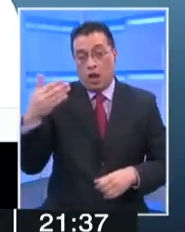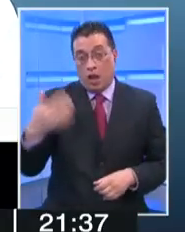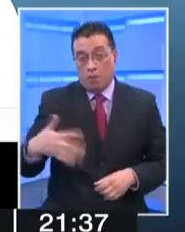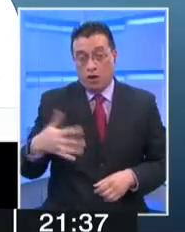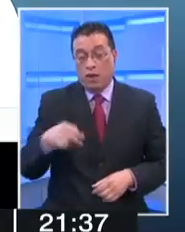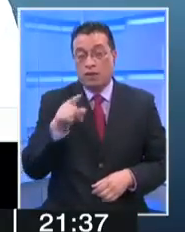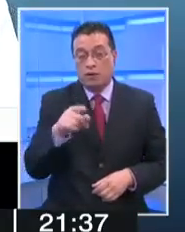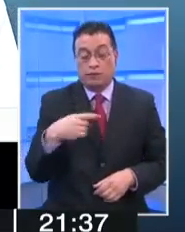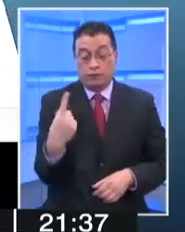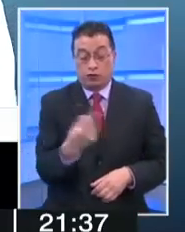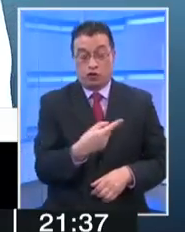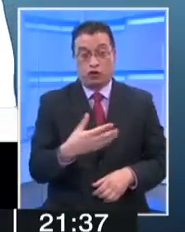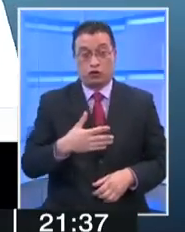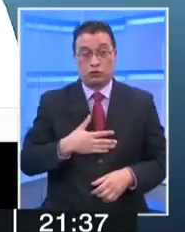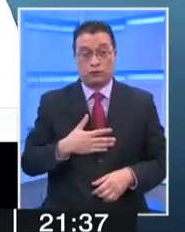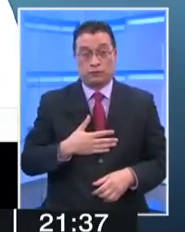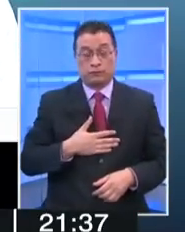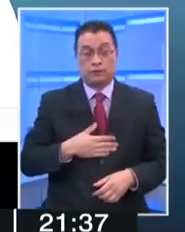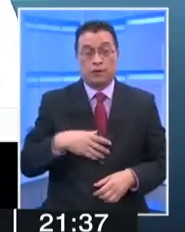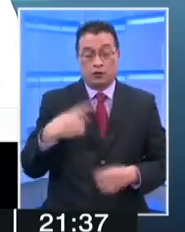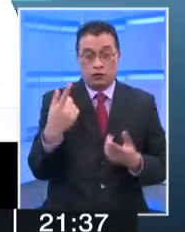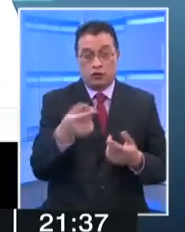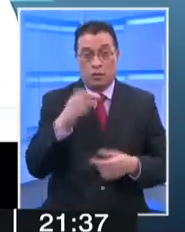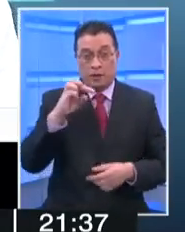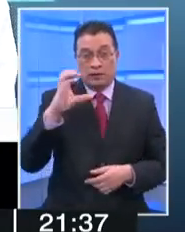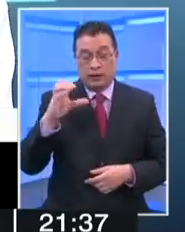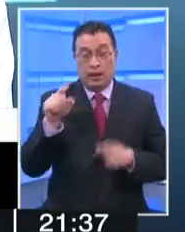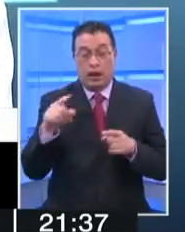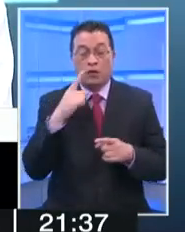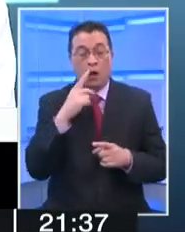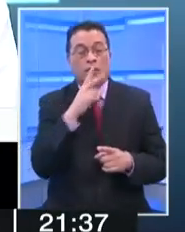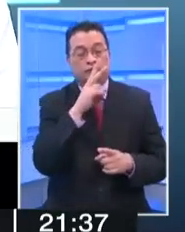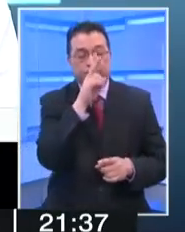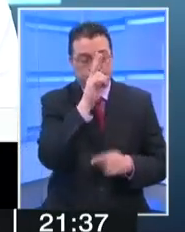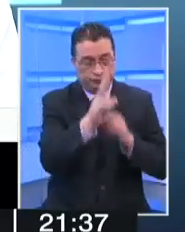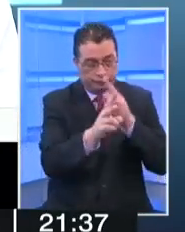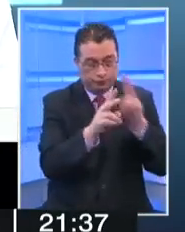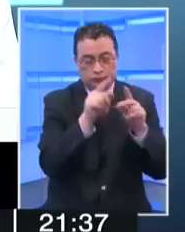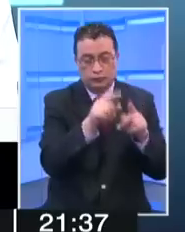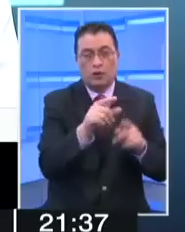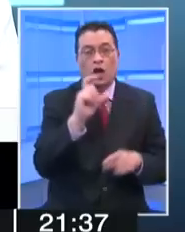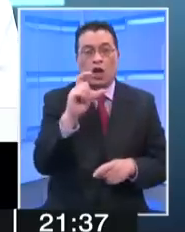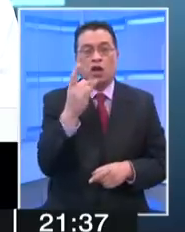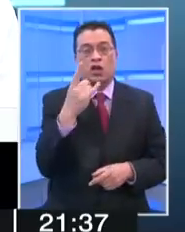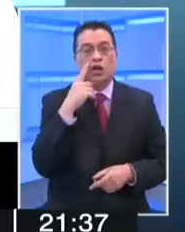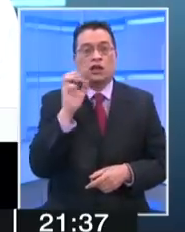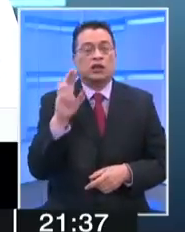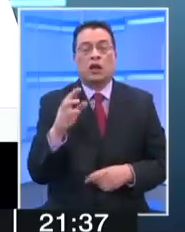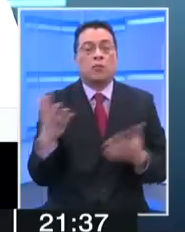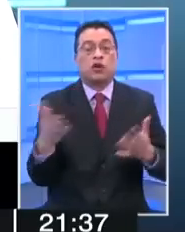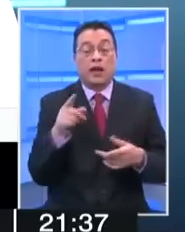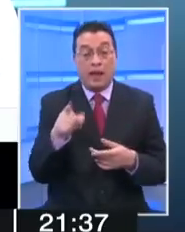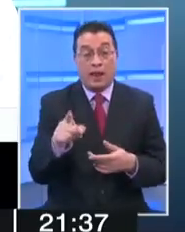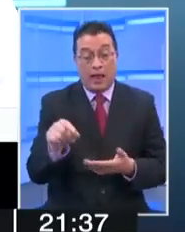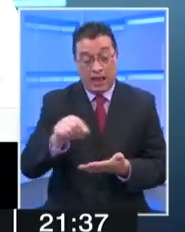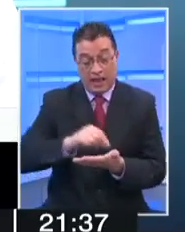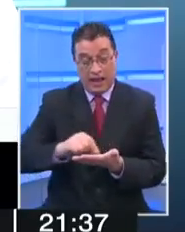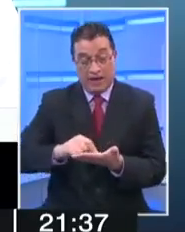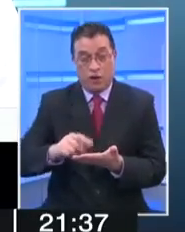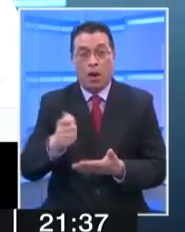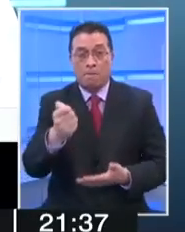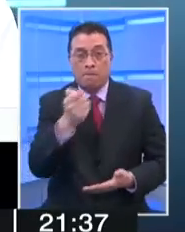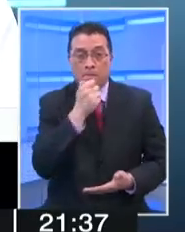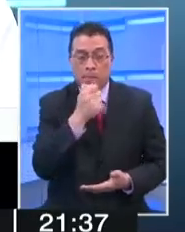hay de parte nuestra también y de parte principalmente de Juan Andrés un reconocimiento a Alejandro guill Alejandro guill escribió fue